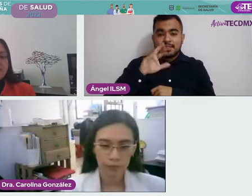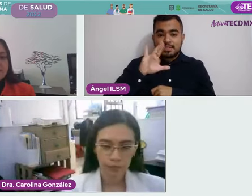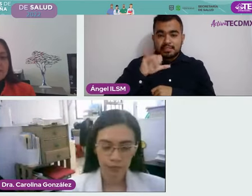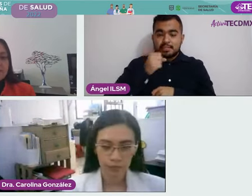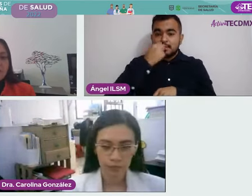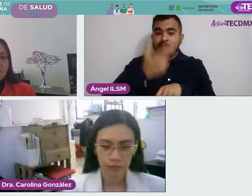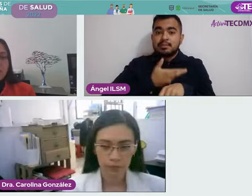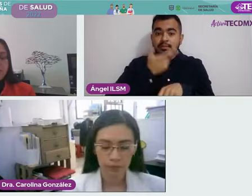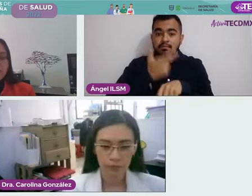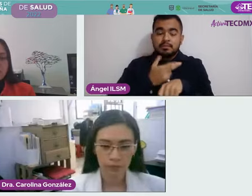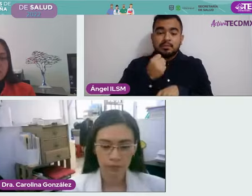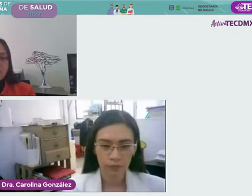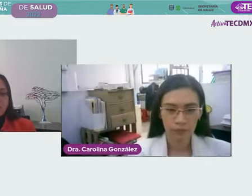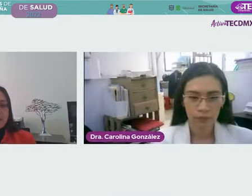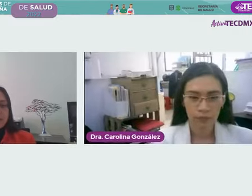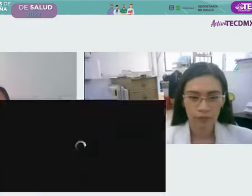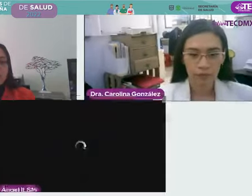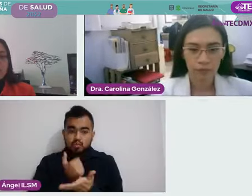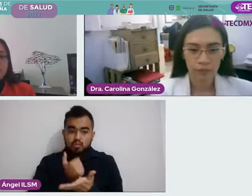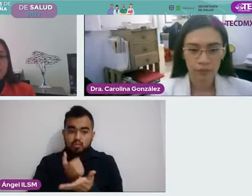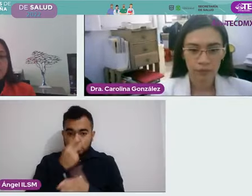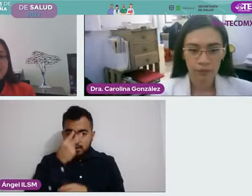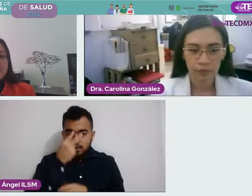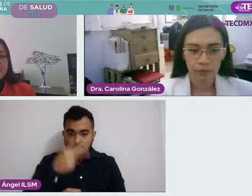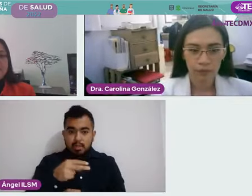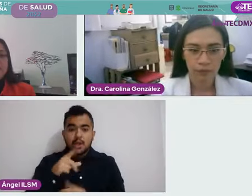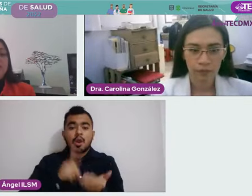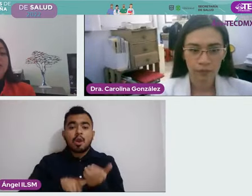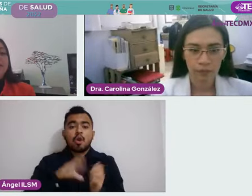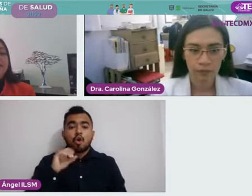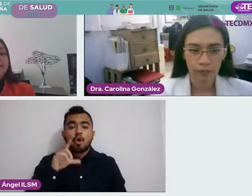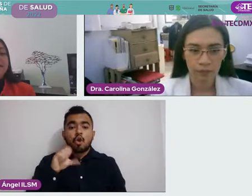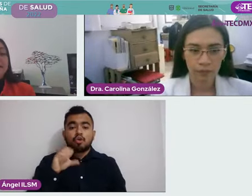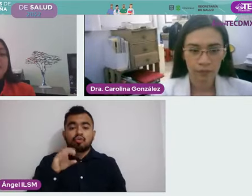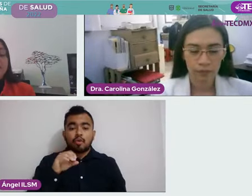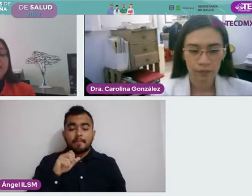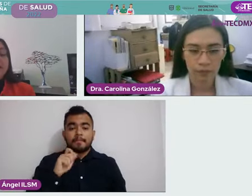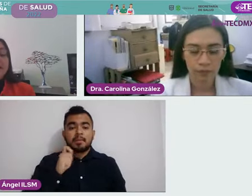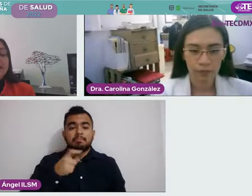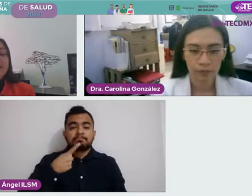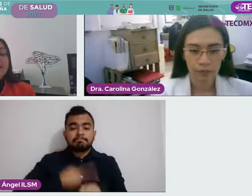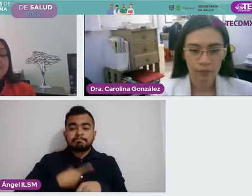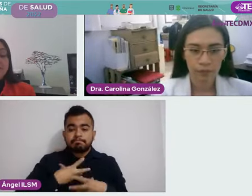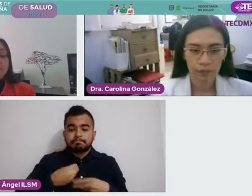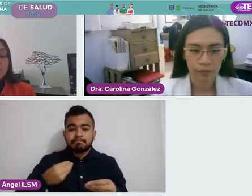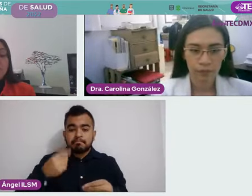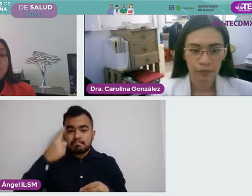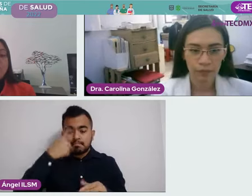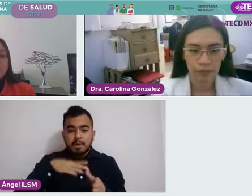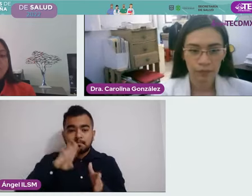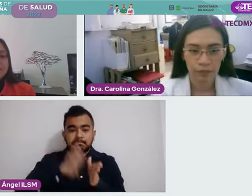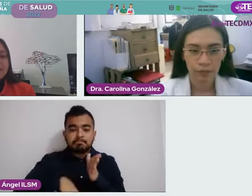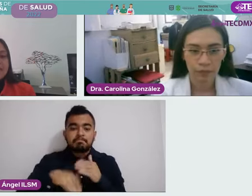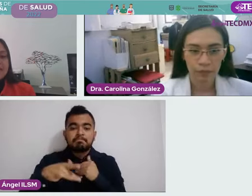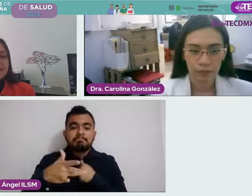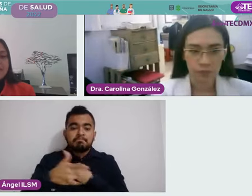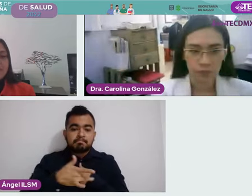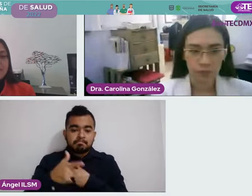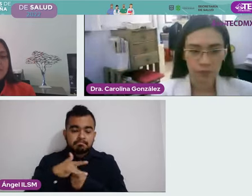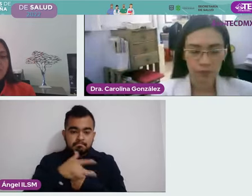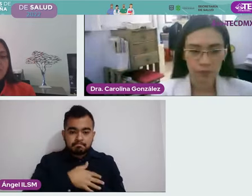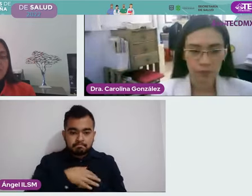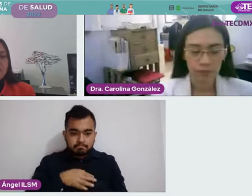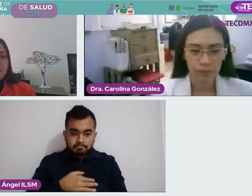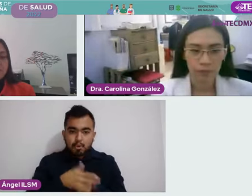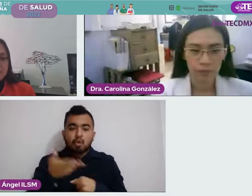Ciudad de México. Tiene un diplomado en colcoscopía y patología del tacto genital inferior por el Hospital General